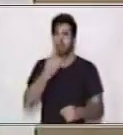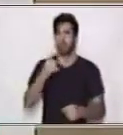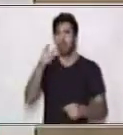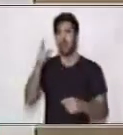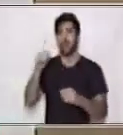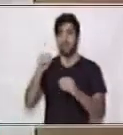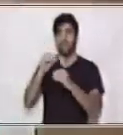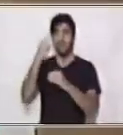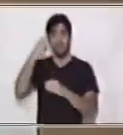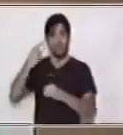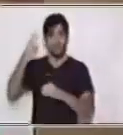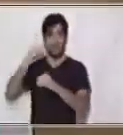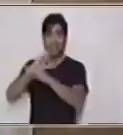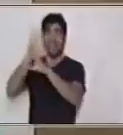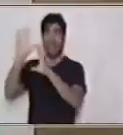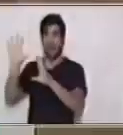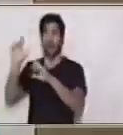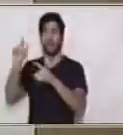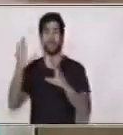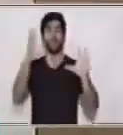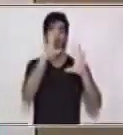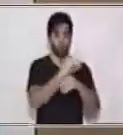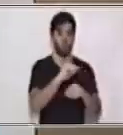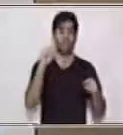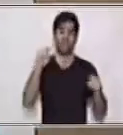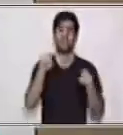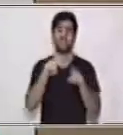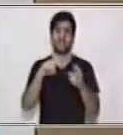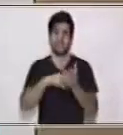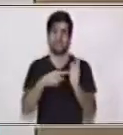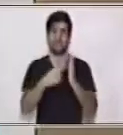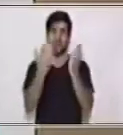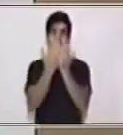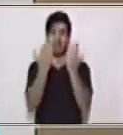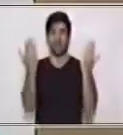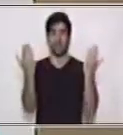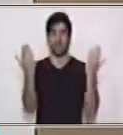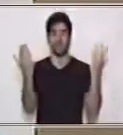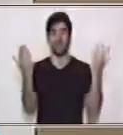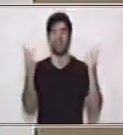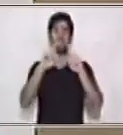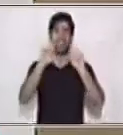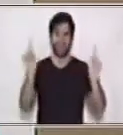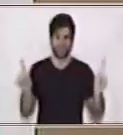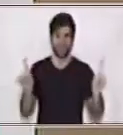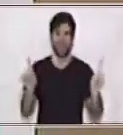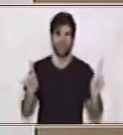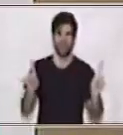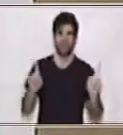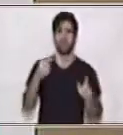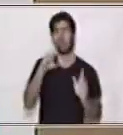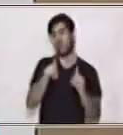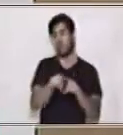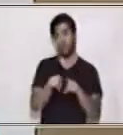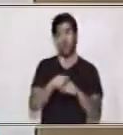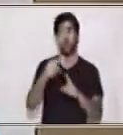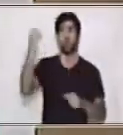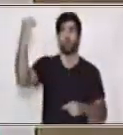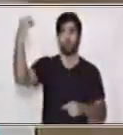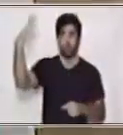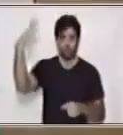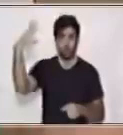pueden crear antónimos. Por ejemplo, día y noche también nos recuerda que hay luz y oscuridad.